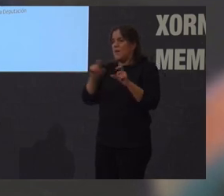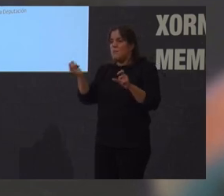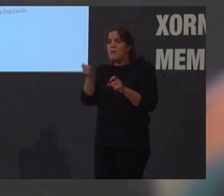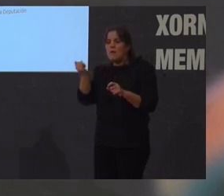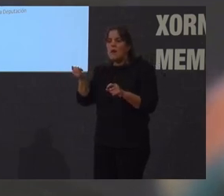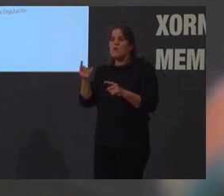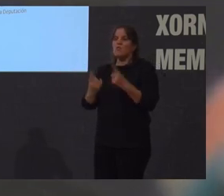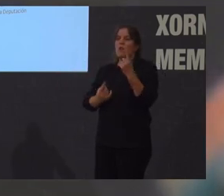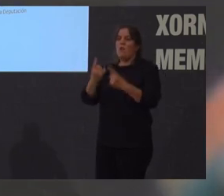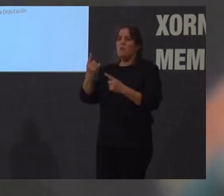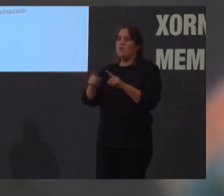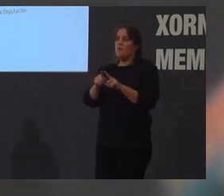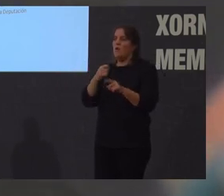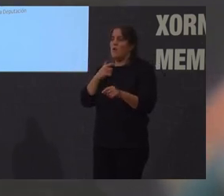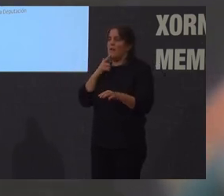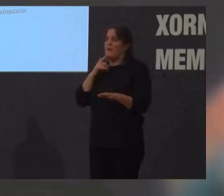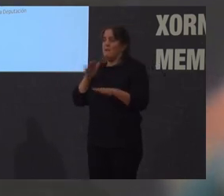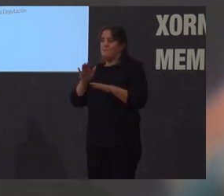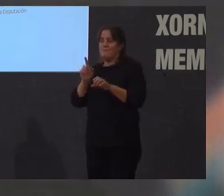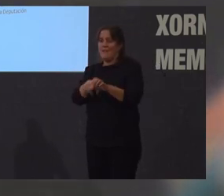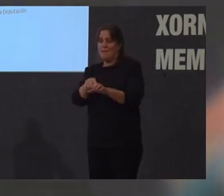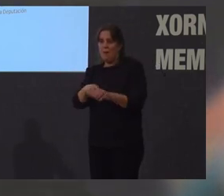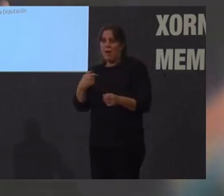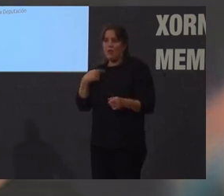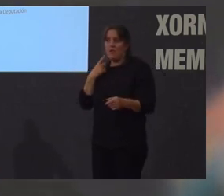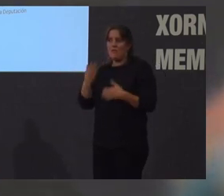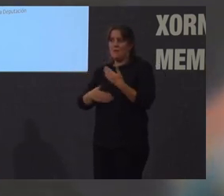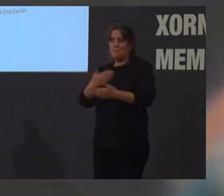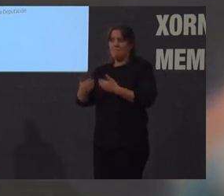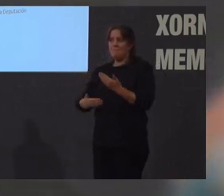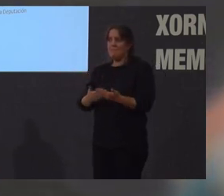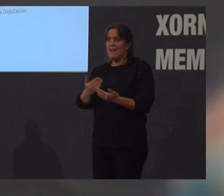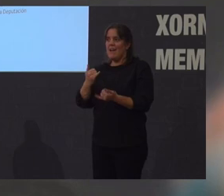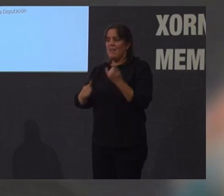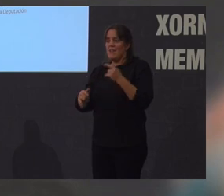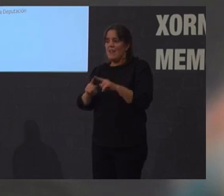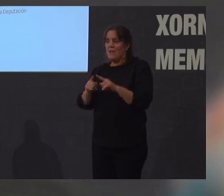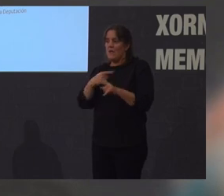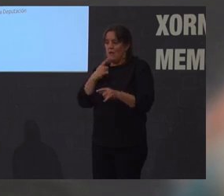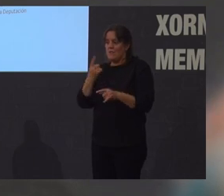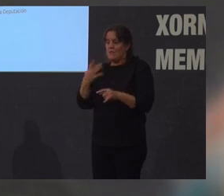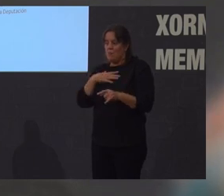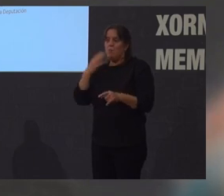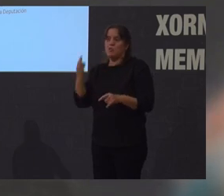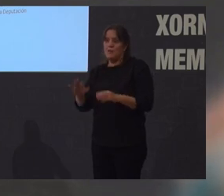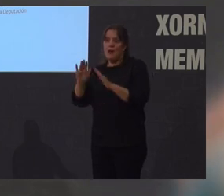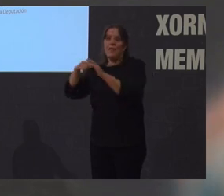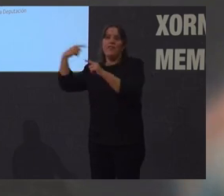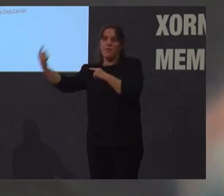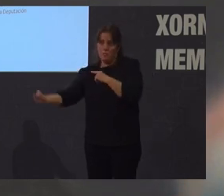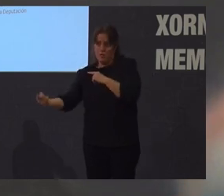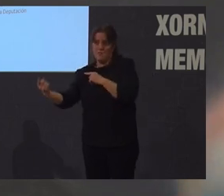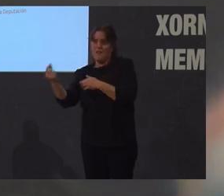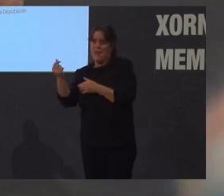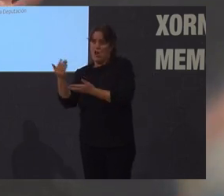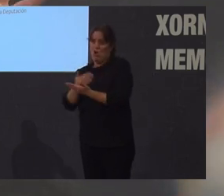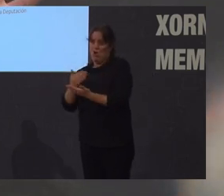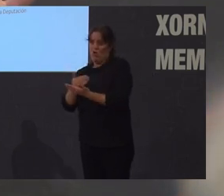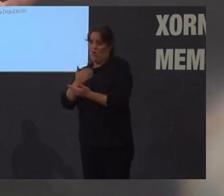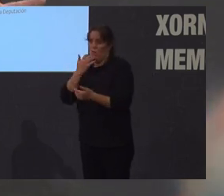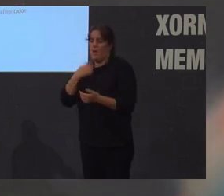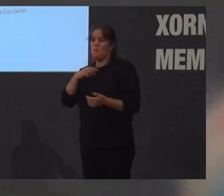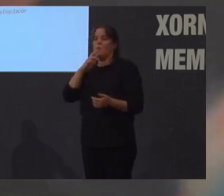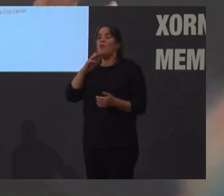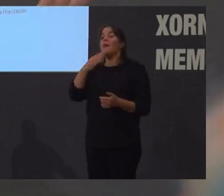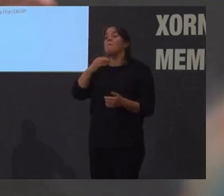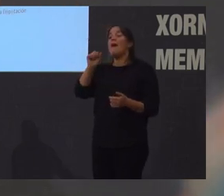bastante activos en el golpe, pues tuvieron una posibilidad de hacer negocio. Esa es otra de las maneras. El caso de